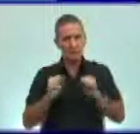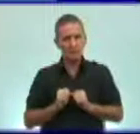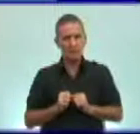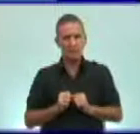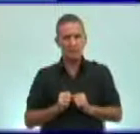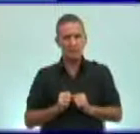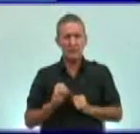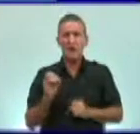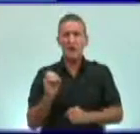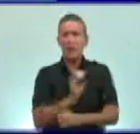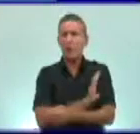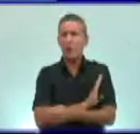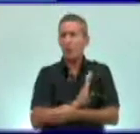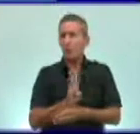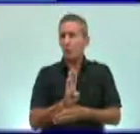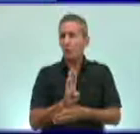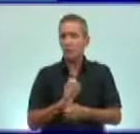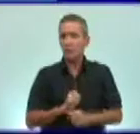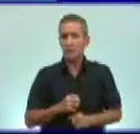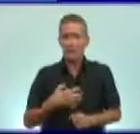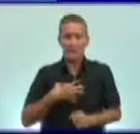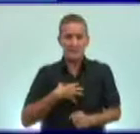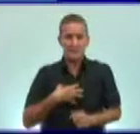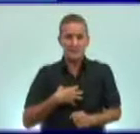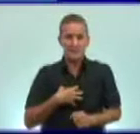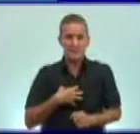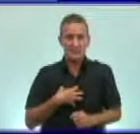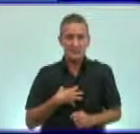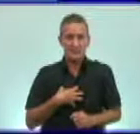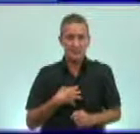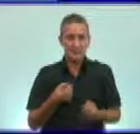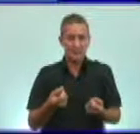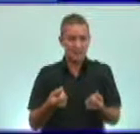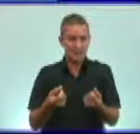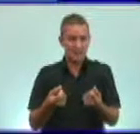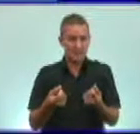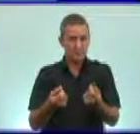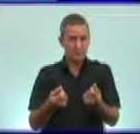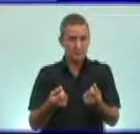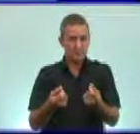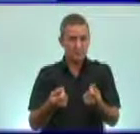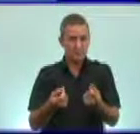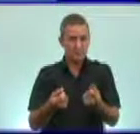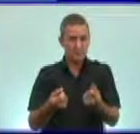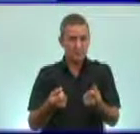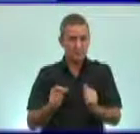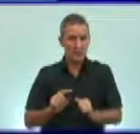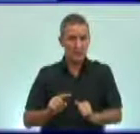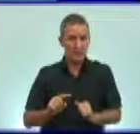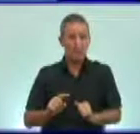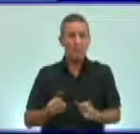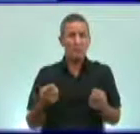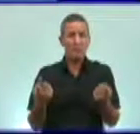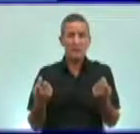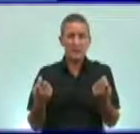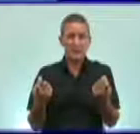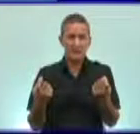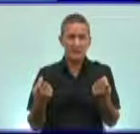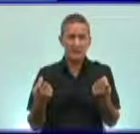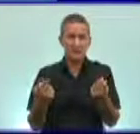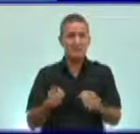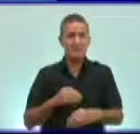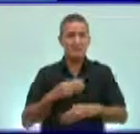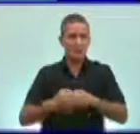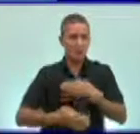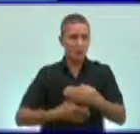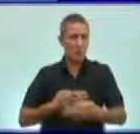una obra para obtener determinados beneficios económicos con la cual resolver sus sistemáticos problemas económicos. Por lo